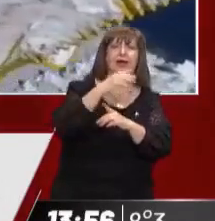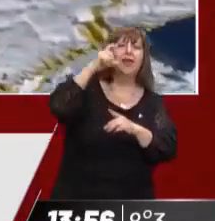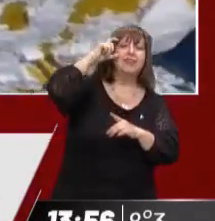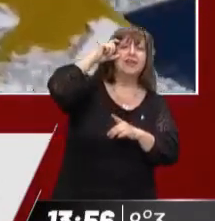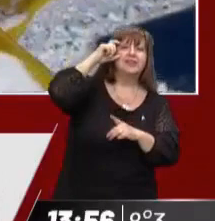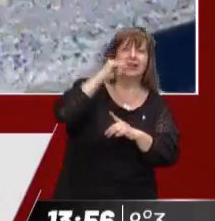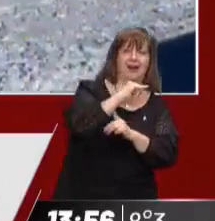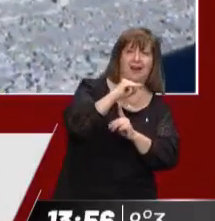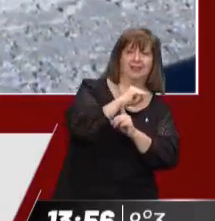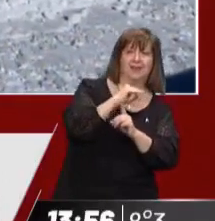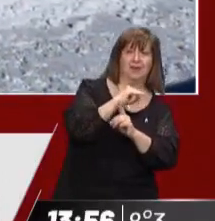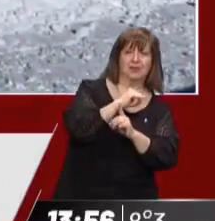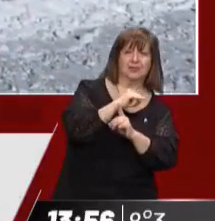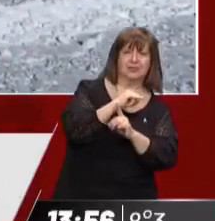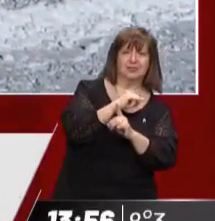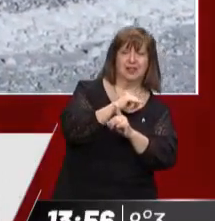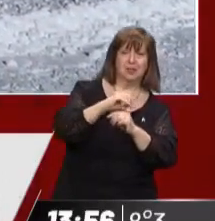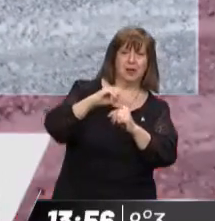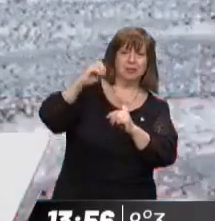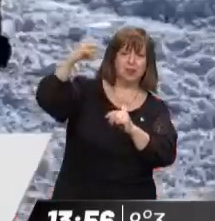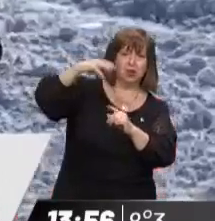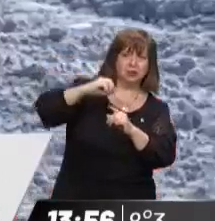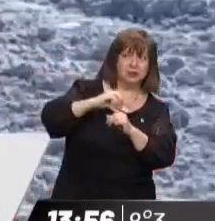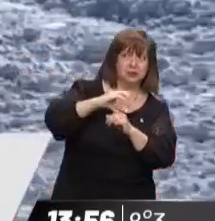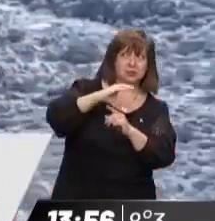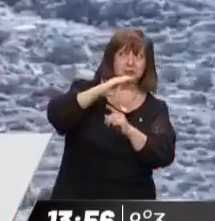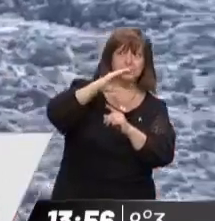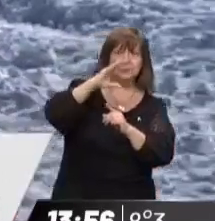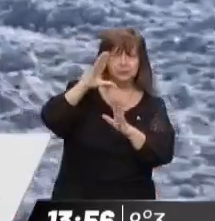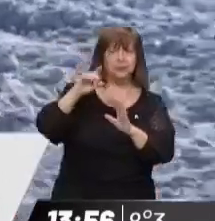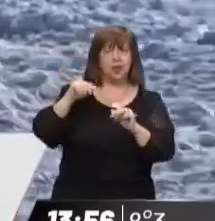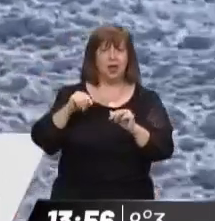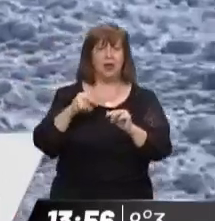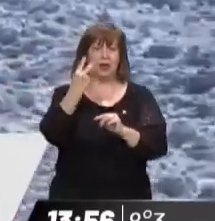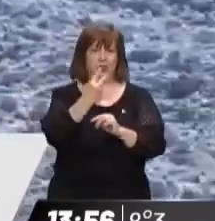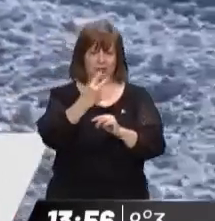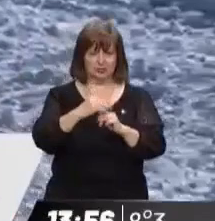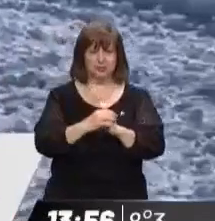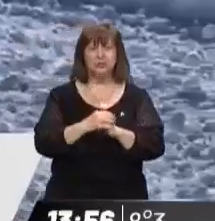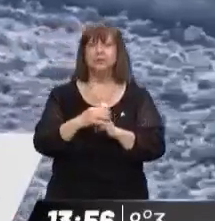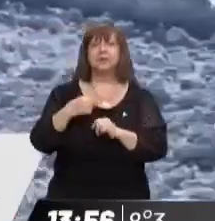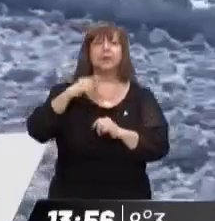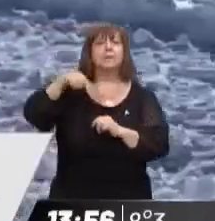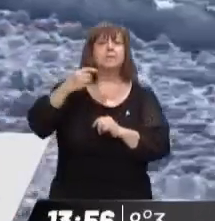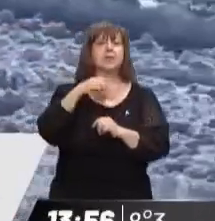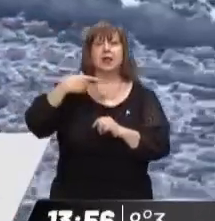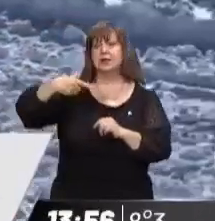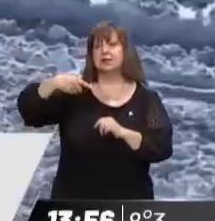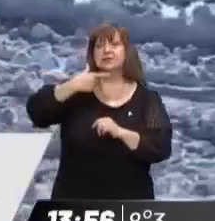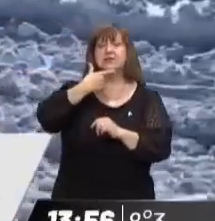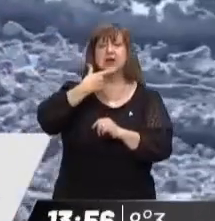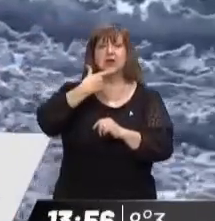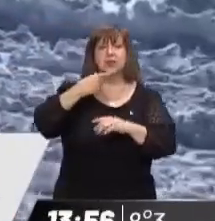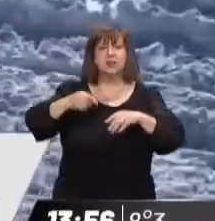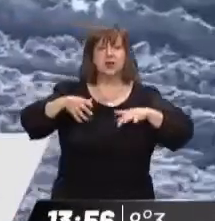trabajo afuera también intenso, para ir despejando parte del camino, ir aplanando la nieve y ya esperando los visitantes